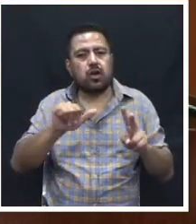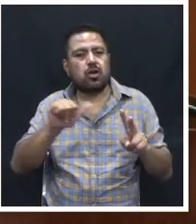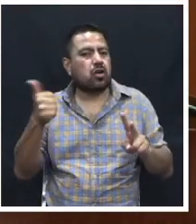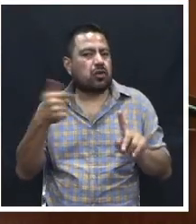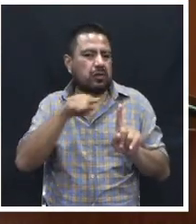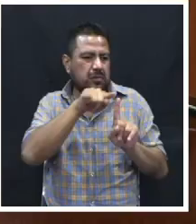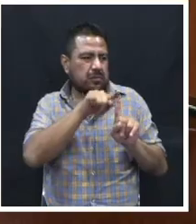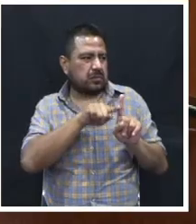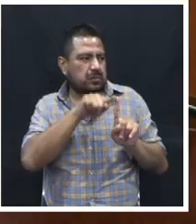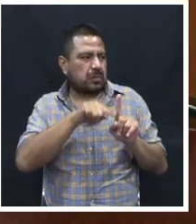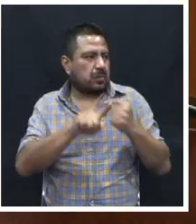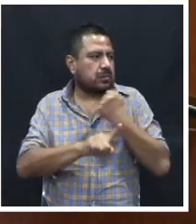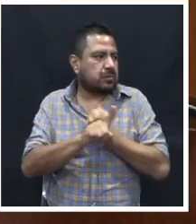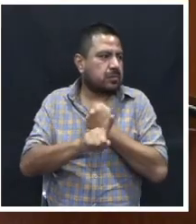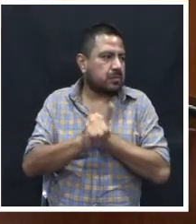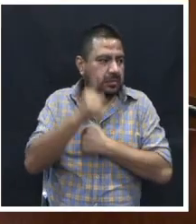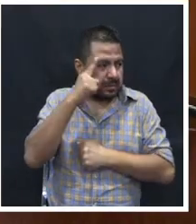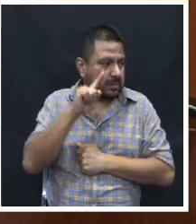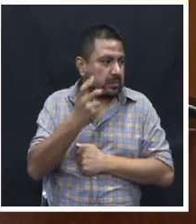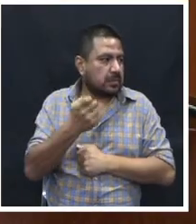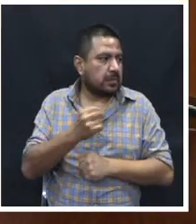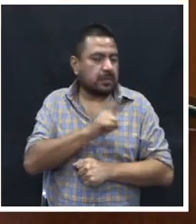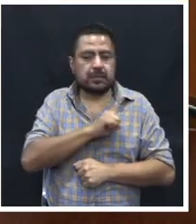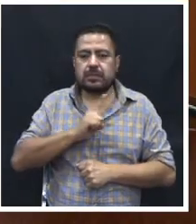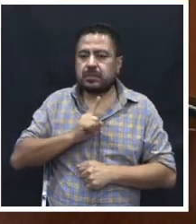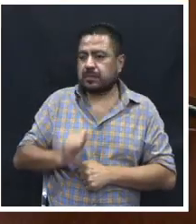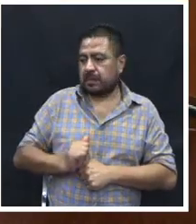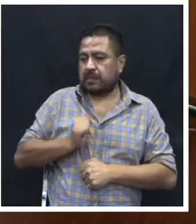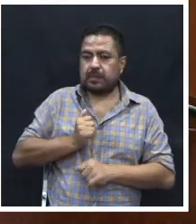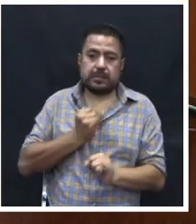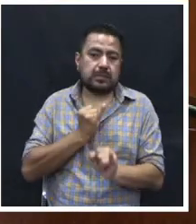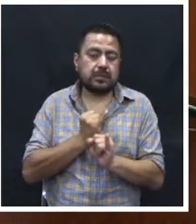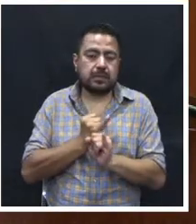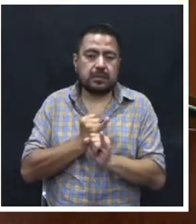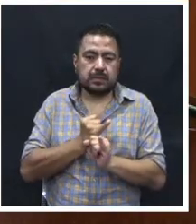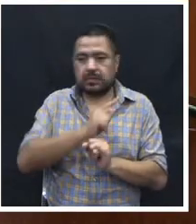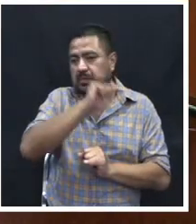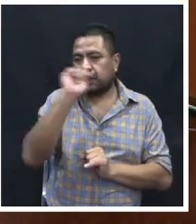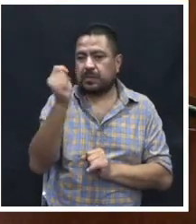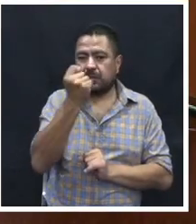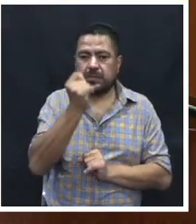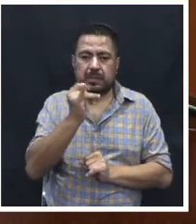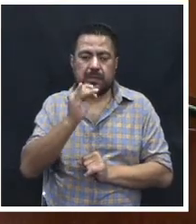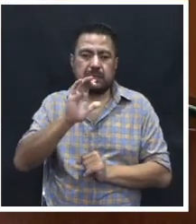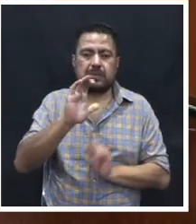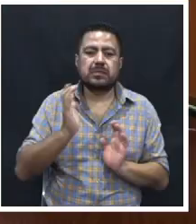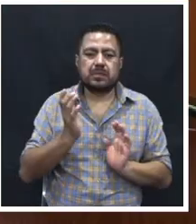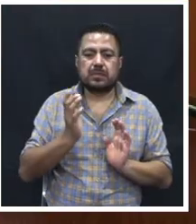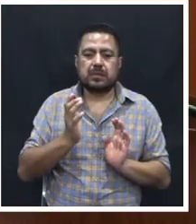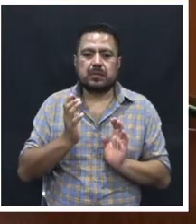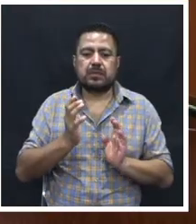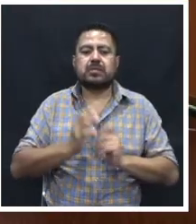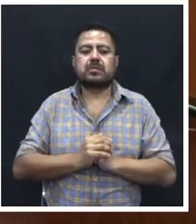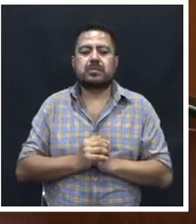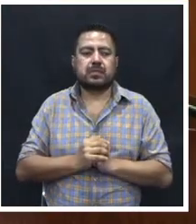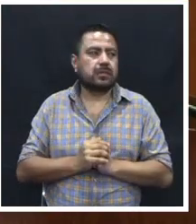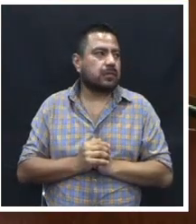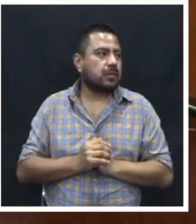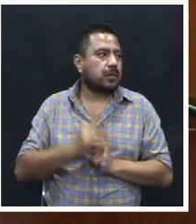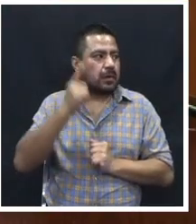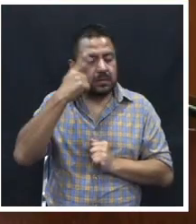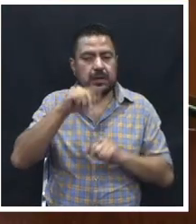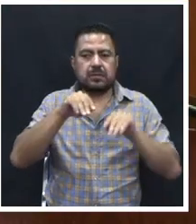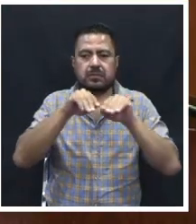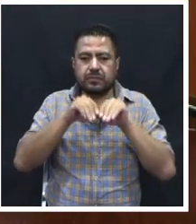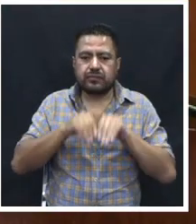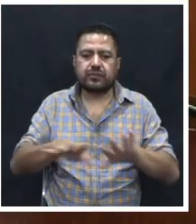meteorológicos. Para ello, ciertamente deben aprovecharse los medios digitales, las tecnologías y los medios de información oficiales para dar a